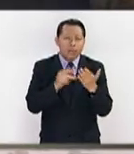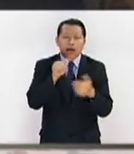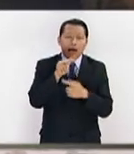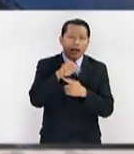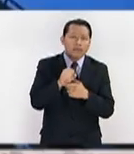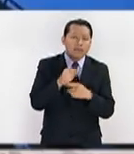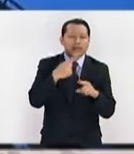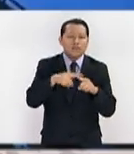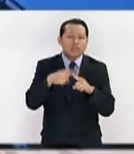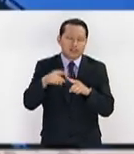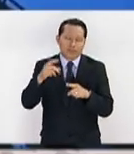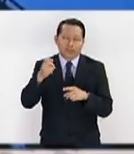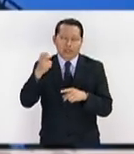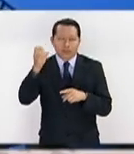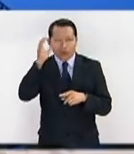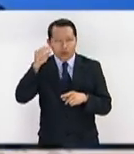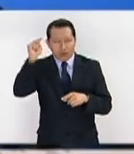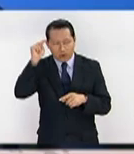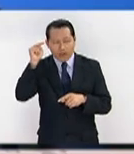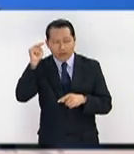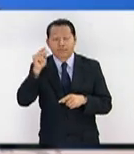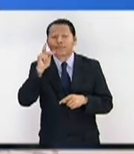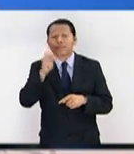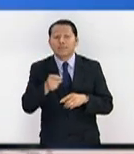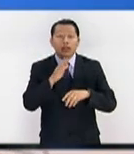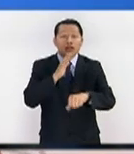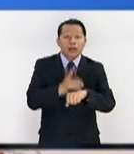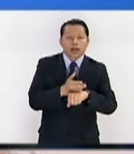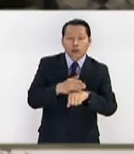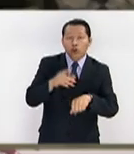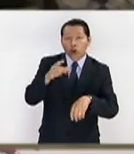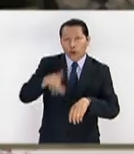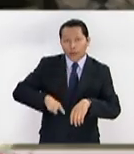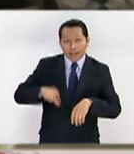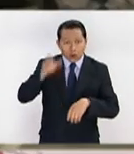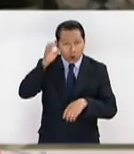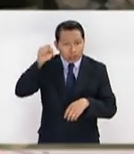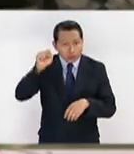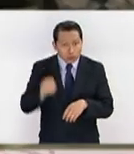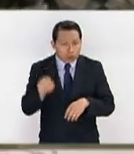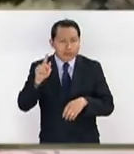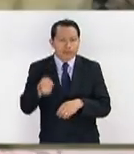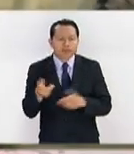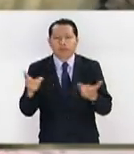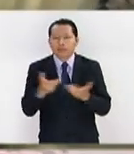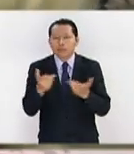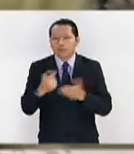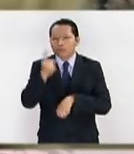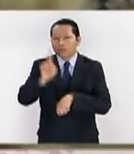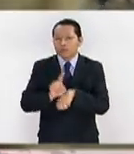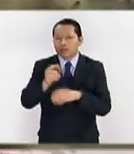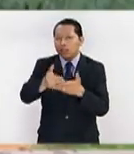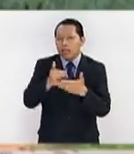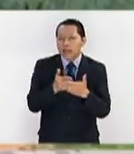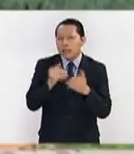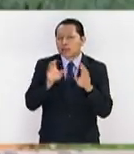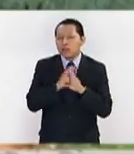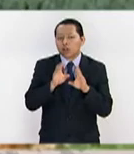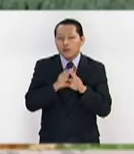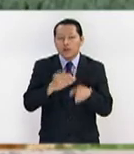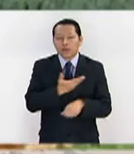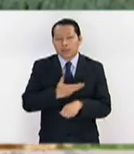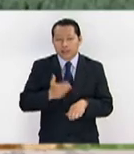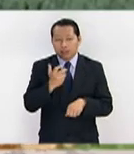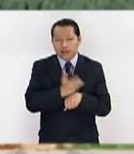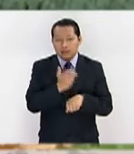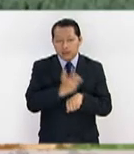armas del régimen de Kim Jong-un. Las sanciones aplicadas por el gobierno de Corea del Sur se produjeron solo un día antes de que el presidente de